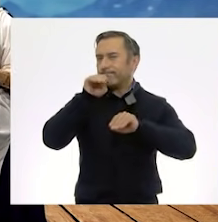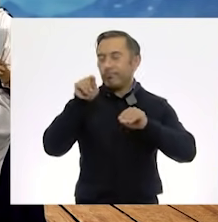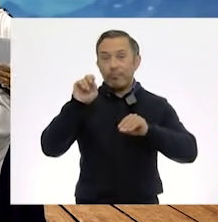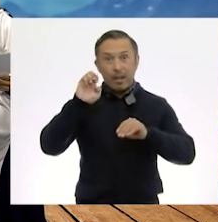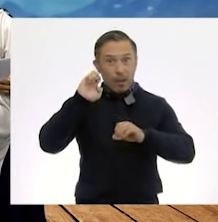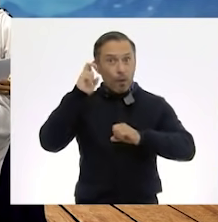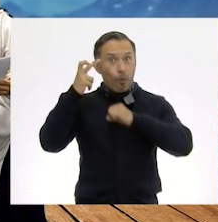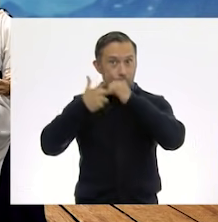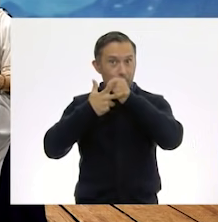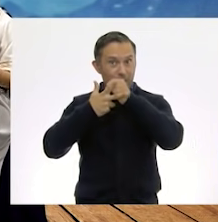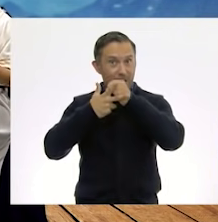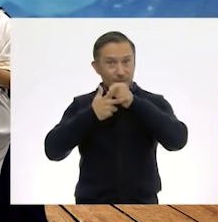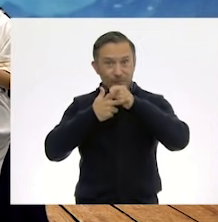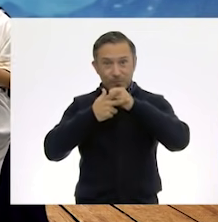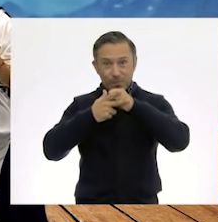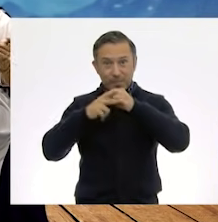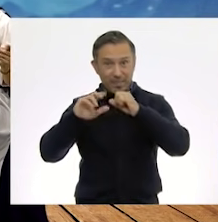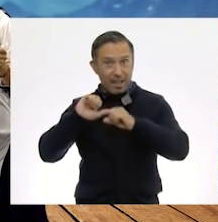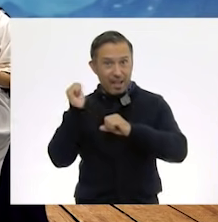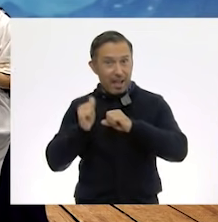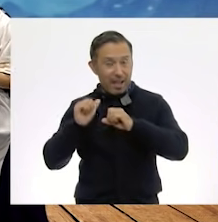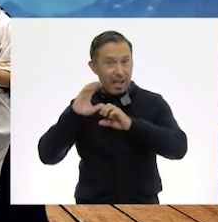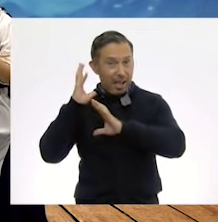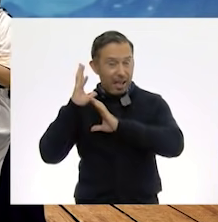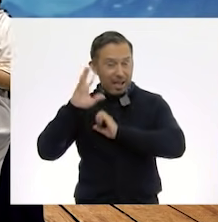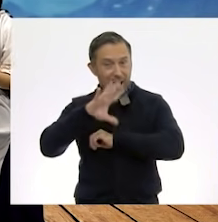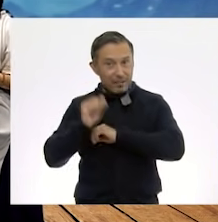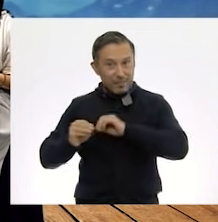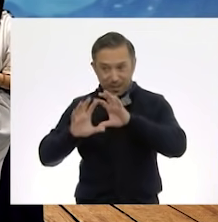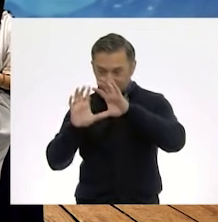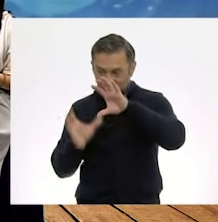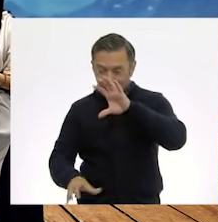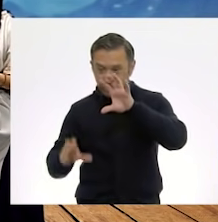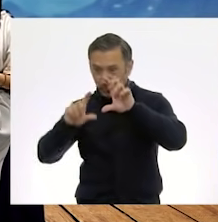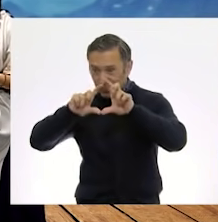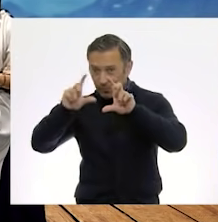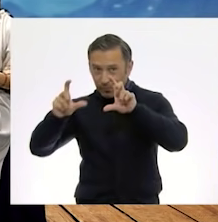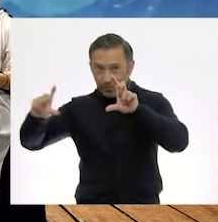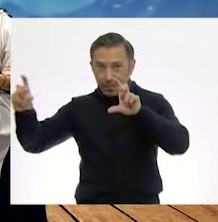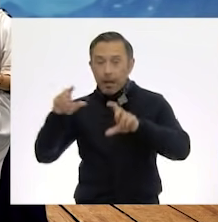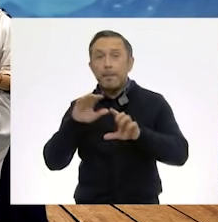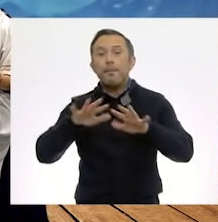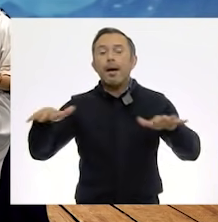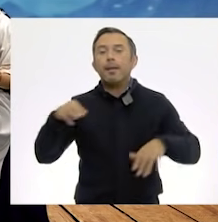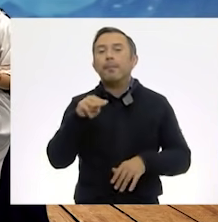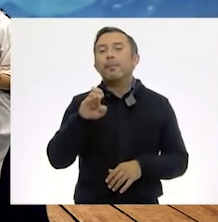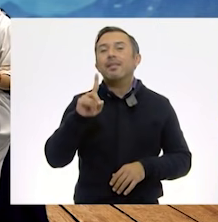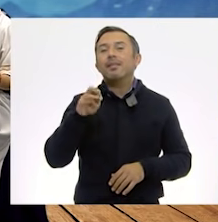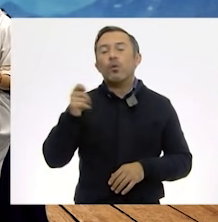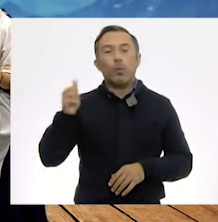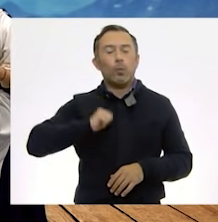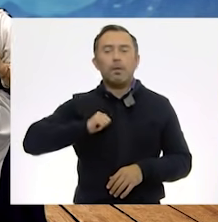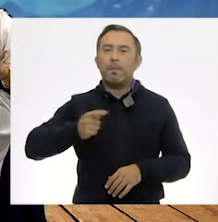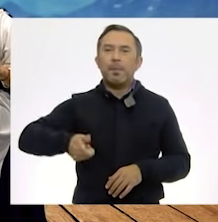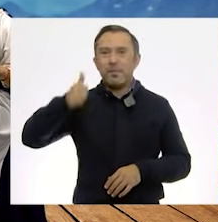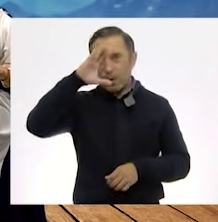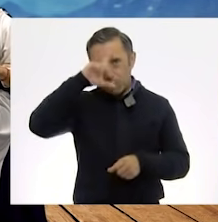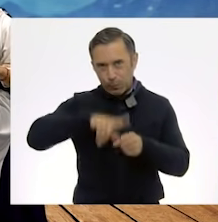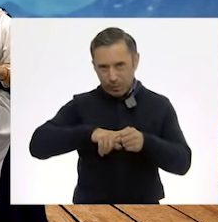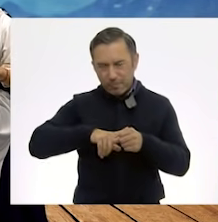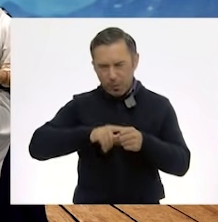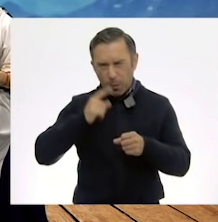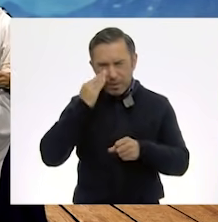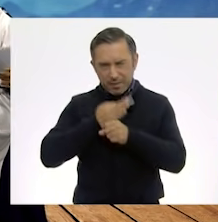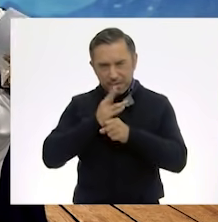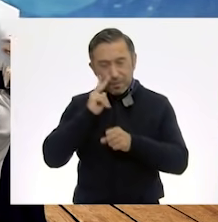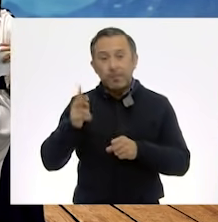Mediterráneo para el comercio y la difusión de la cultura de las primeras civilizaciones? Es momento de poner en práctica lo aprendido en la clase